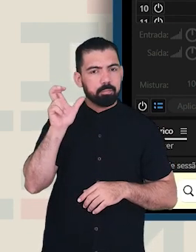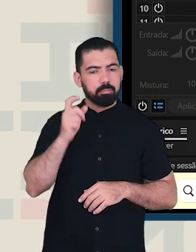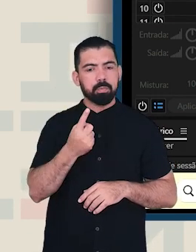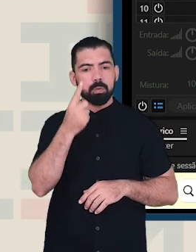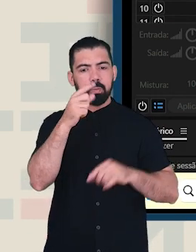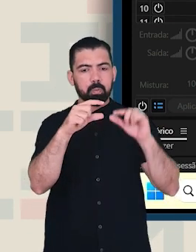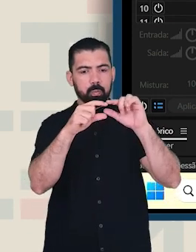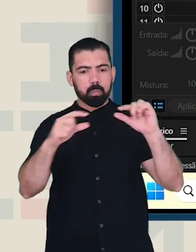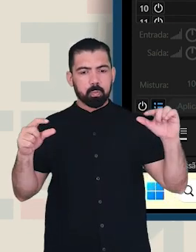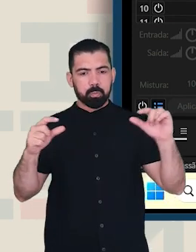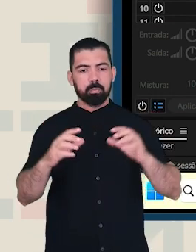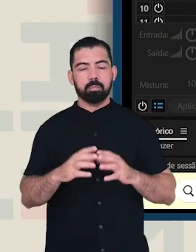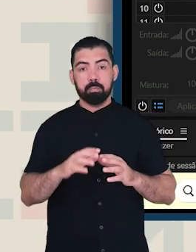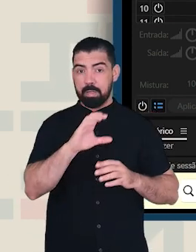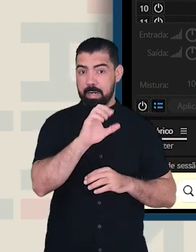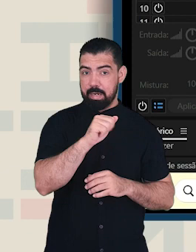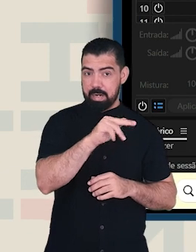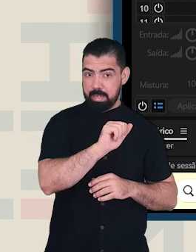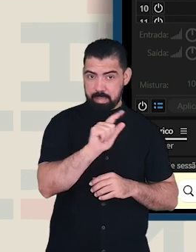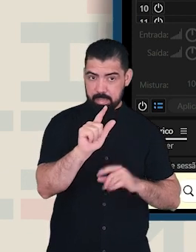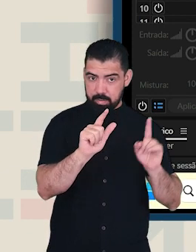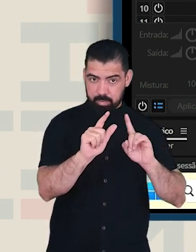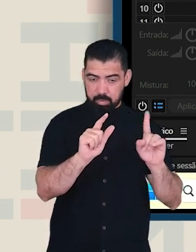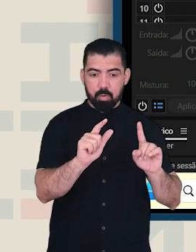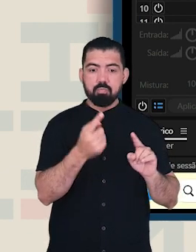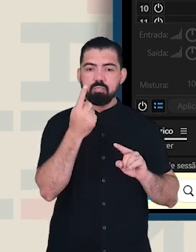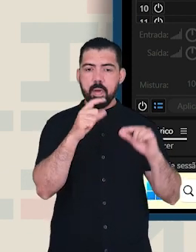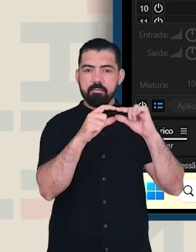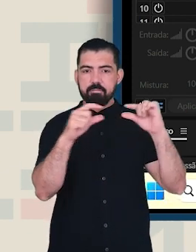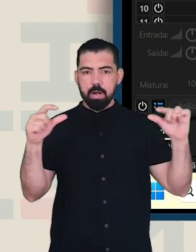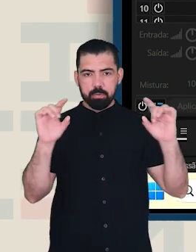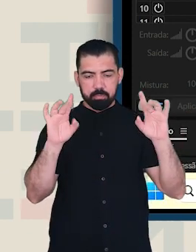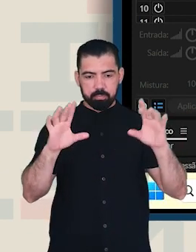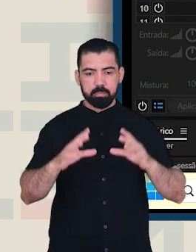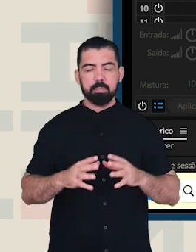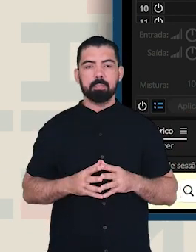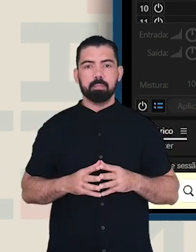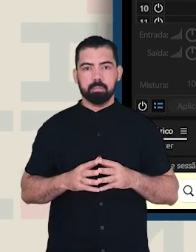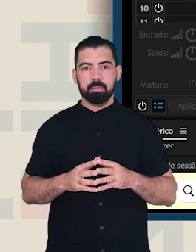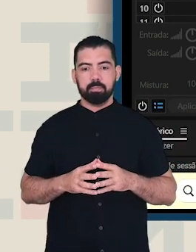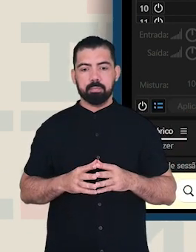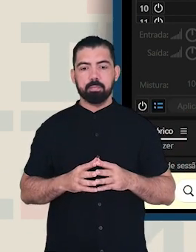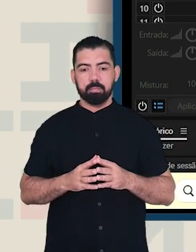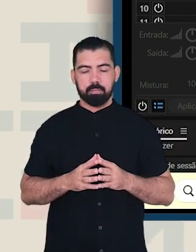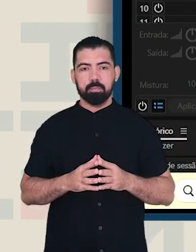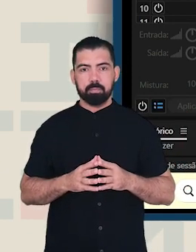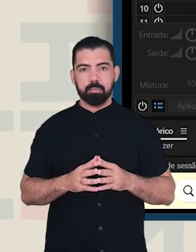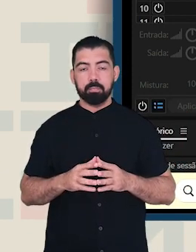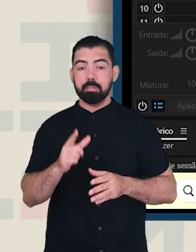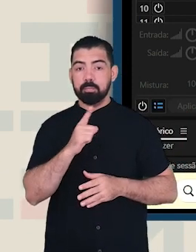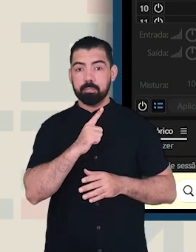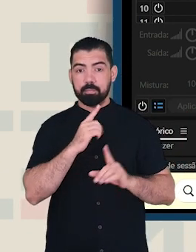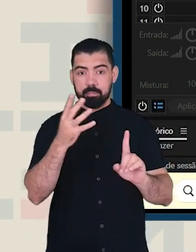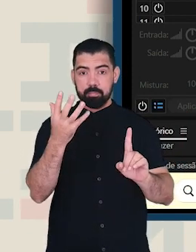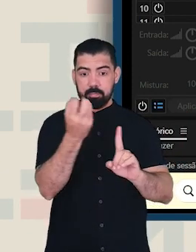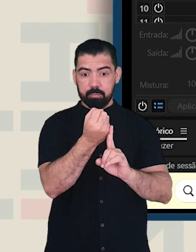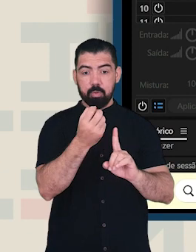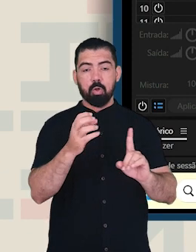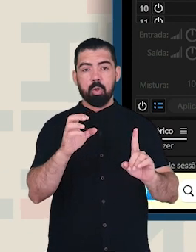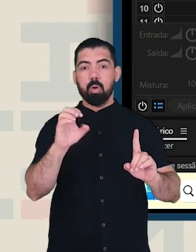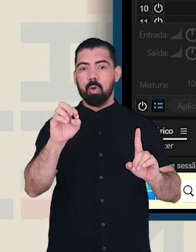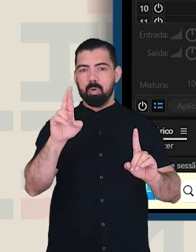faixa. No el canal, mas el clip, la faixa. ¿Cierto? Entonces yo tengo esa grabación no